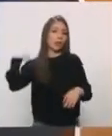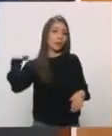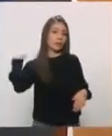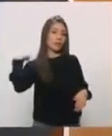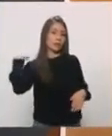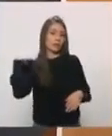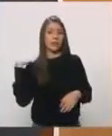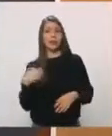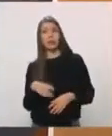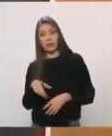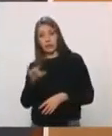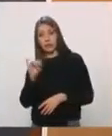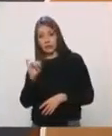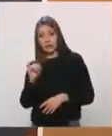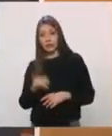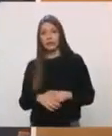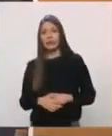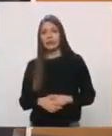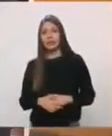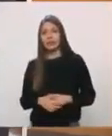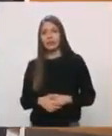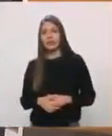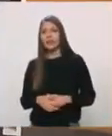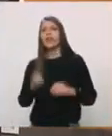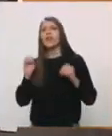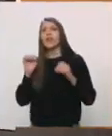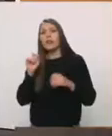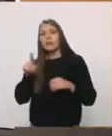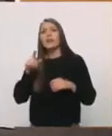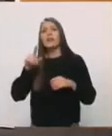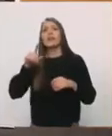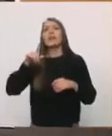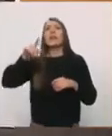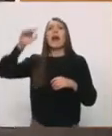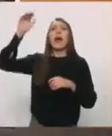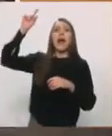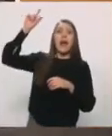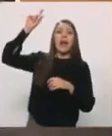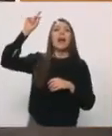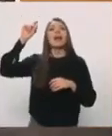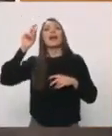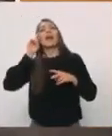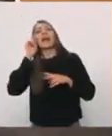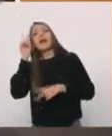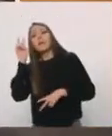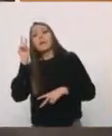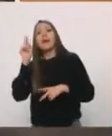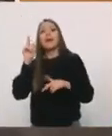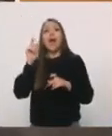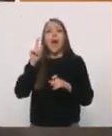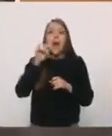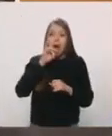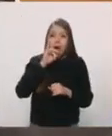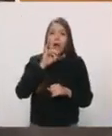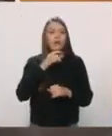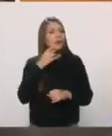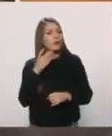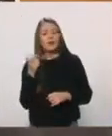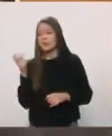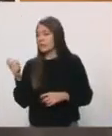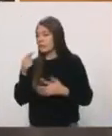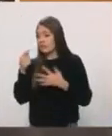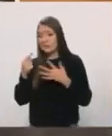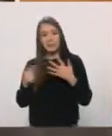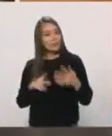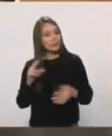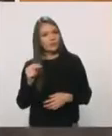que cuidar justo que pajarito, Pajarito, alza los brazos. agua, jálate las orejas, pegarle en la espalda. Nada de eso es en realidad funcional, ¿no? Ok. Entonces hay